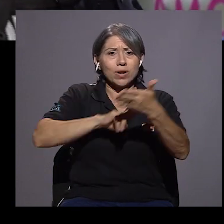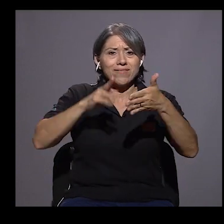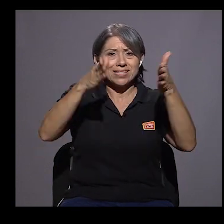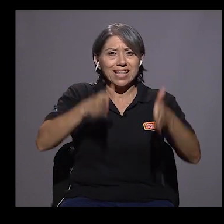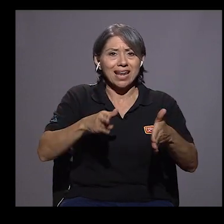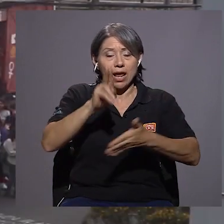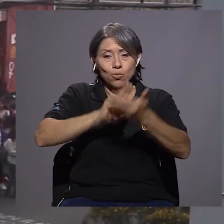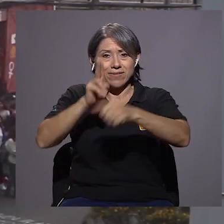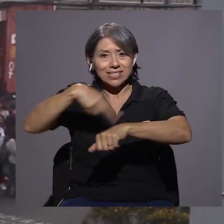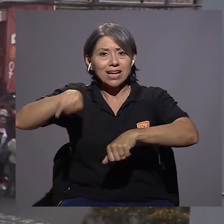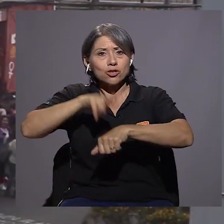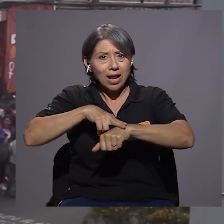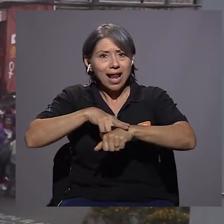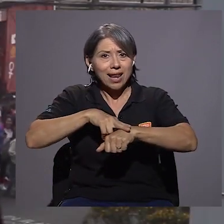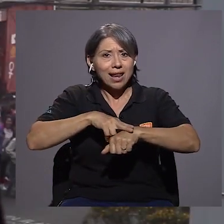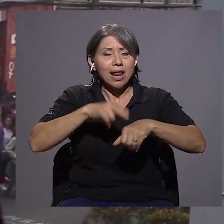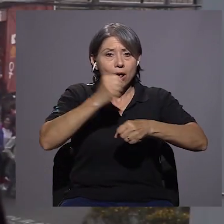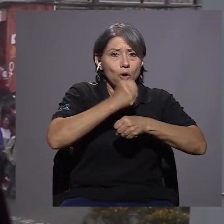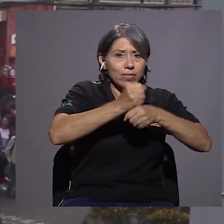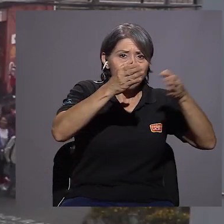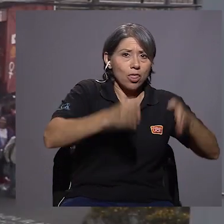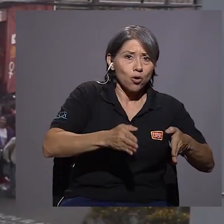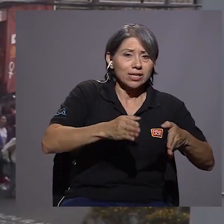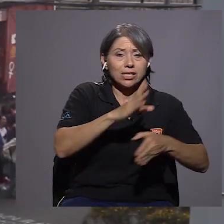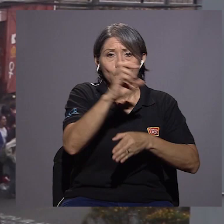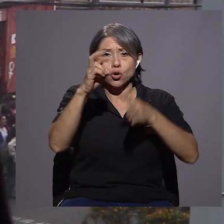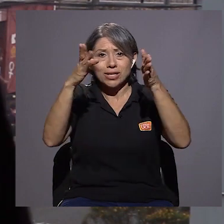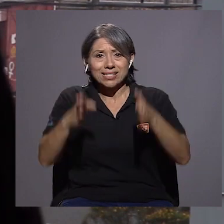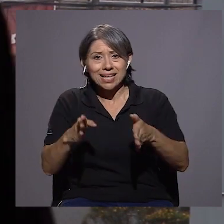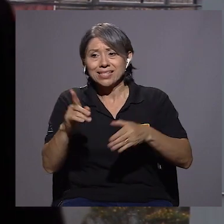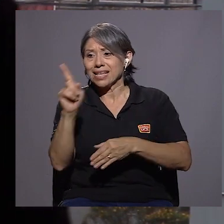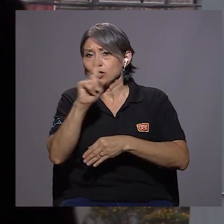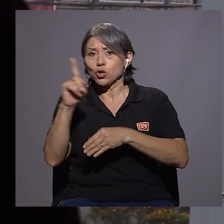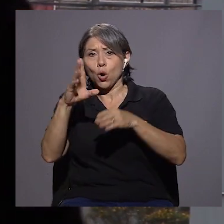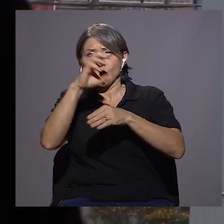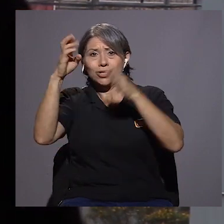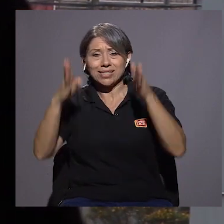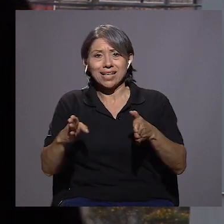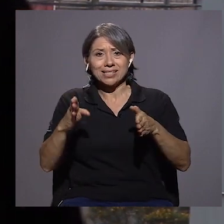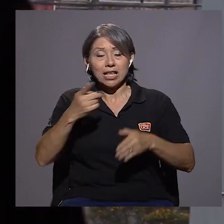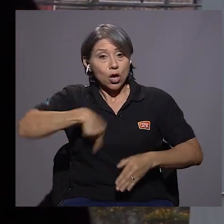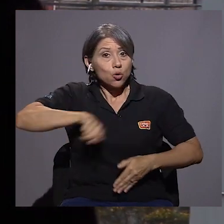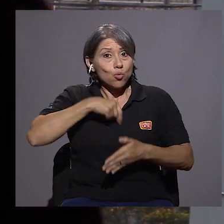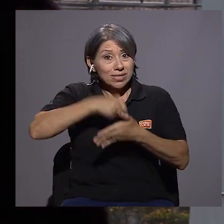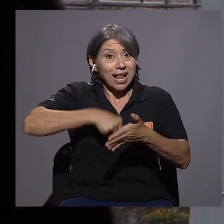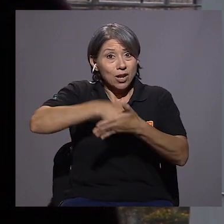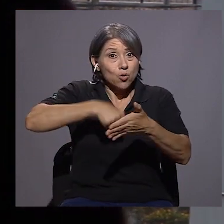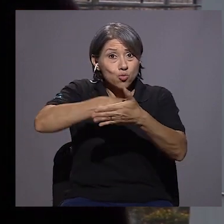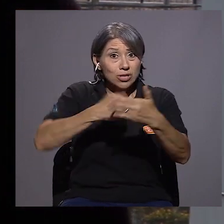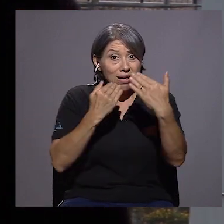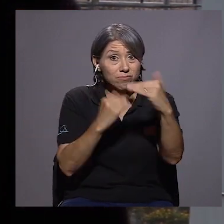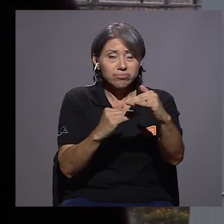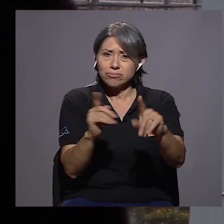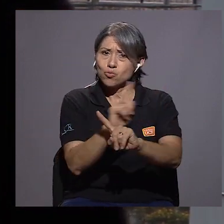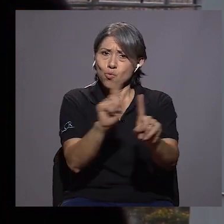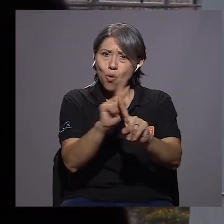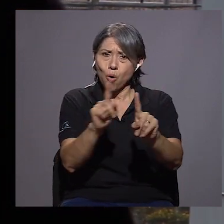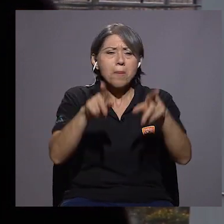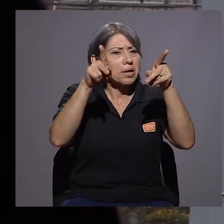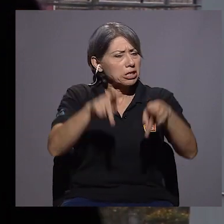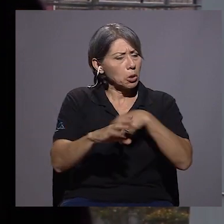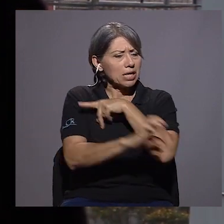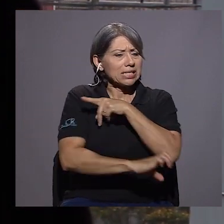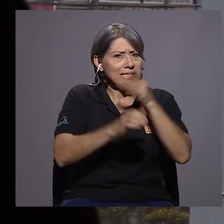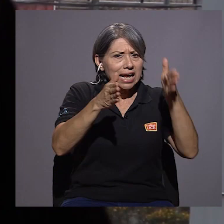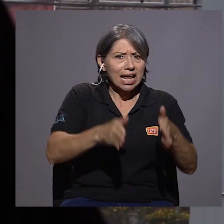universitaria, a la Universidad Nacional, funcionarios, personas costarricenses y no costarricenses, porque nuestra lucha no está enajenada de las demás personas, de